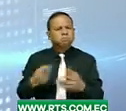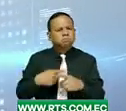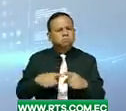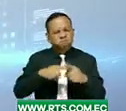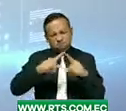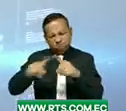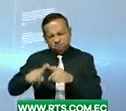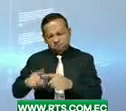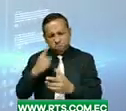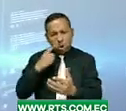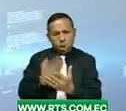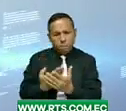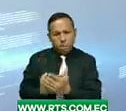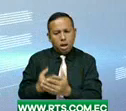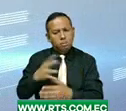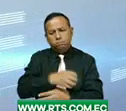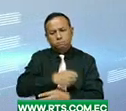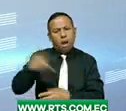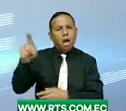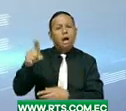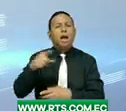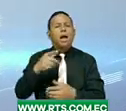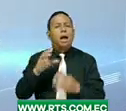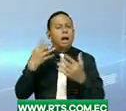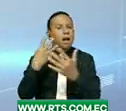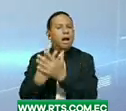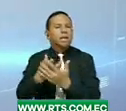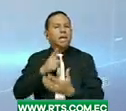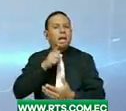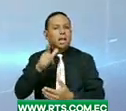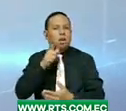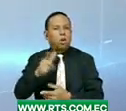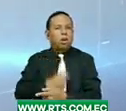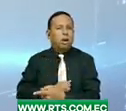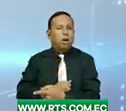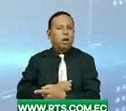cárcel de La Tacunga. Informó Iván Casamén.